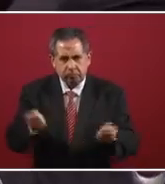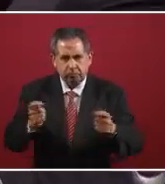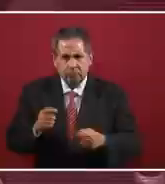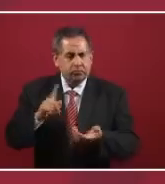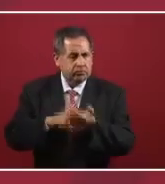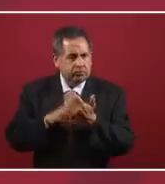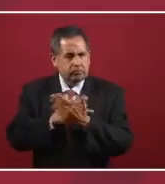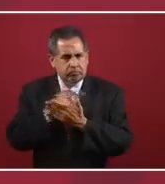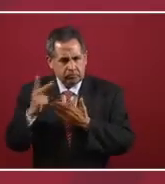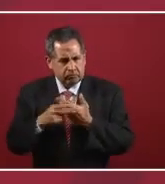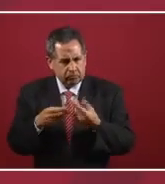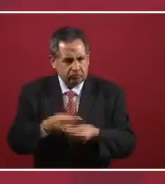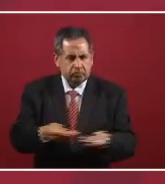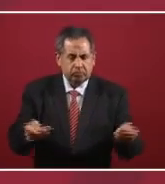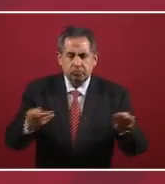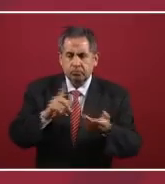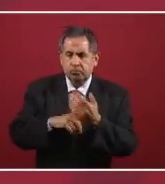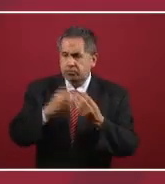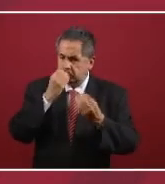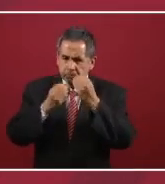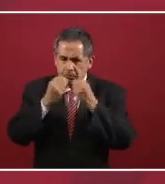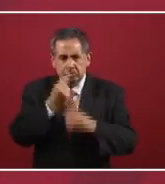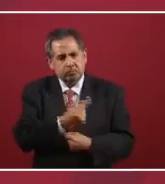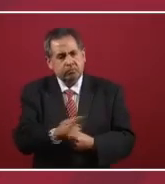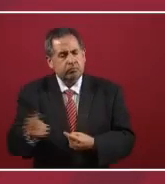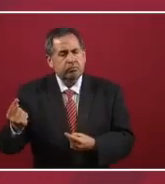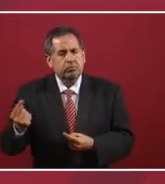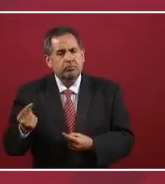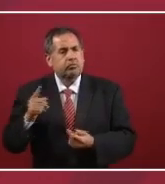del programa de desayunos escolares